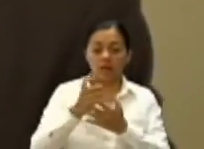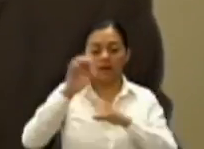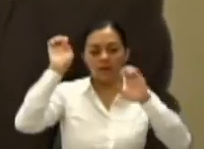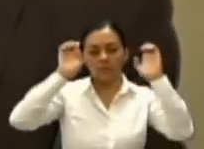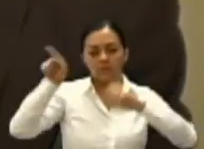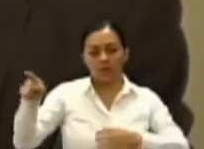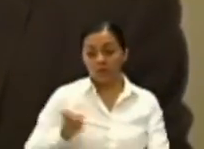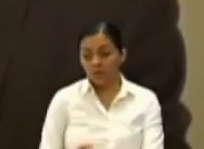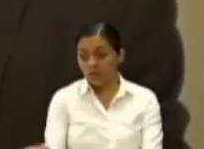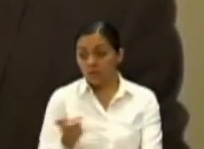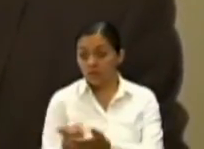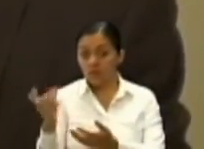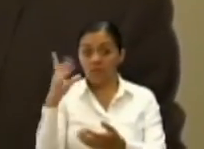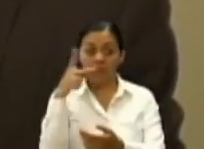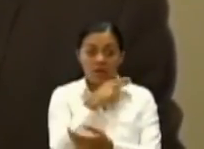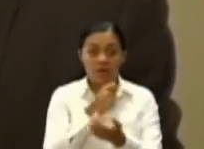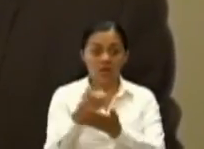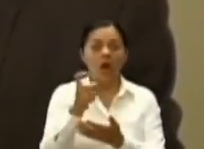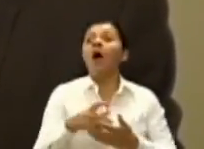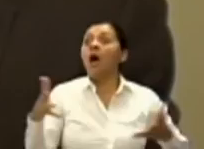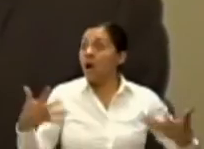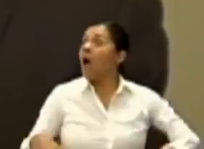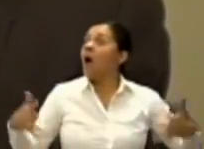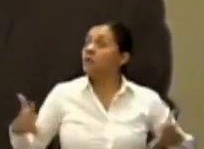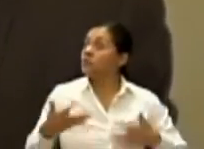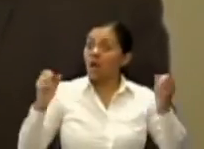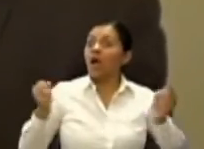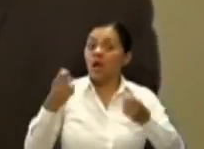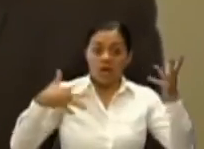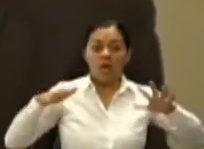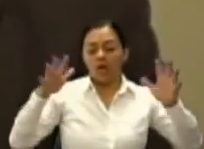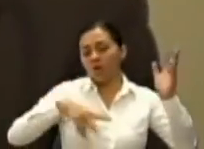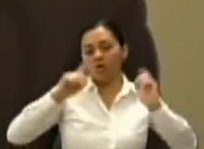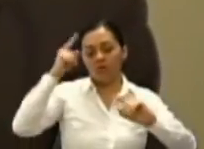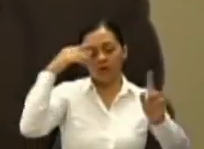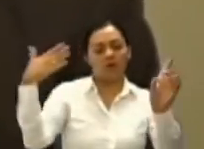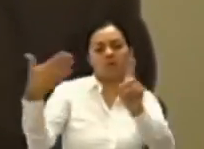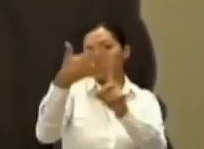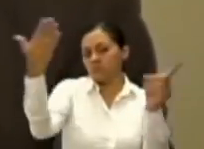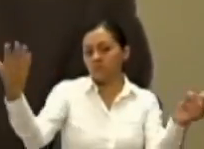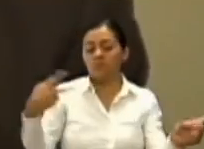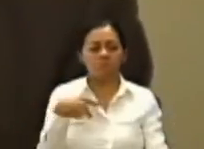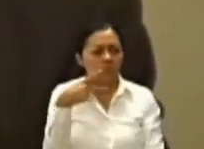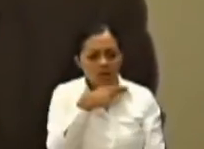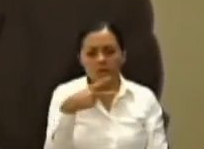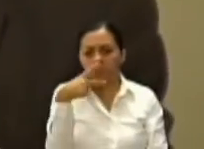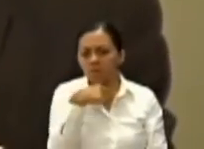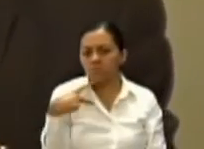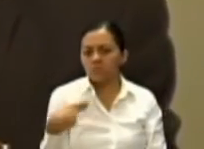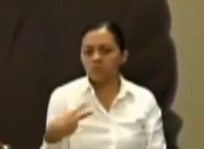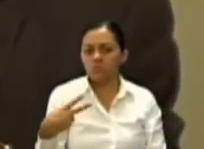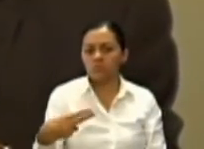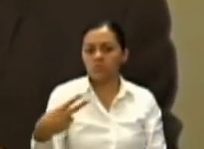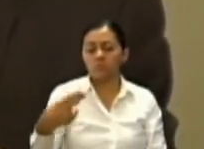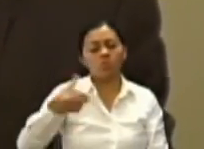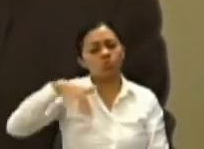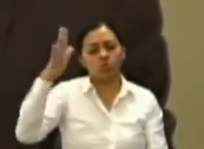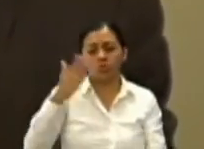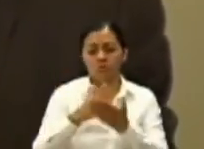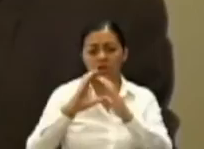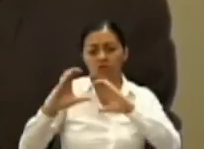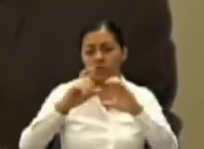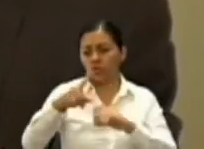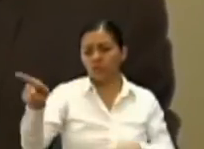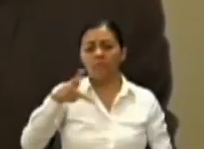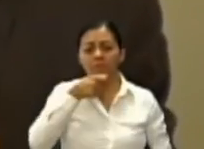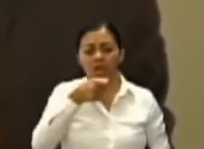no tienes la razón como no tienen argumentos tienen que mentir mentir mentir en esto hay mucha complicidad de ciertos medios de comunicación y de muchos